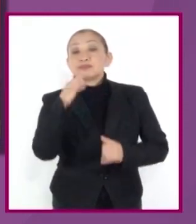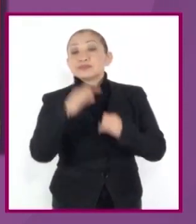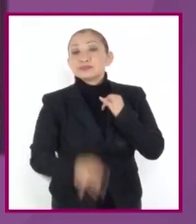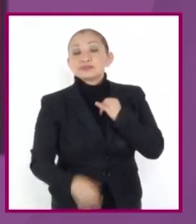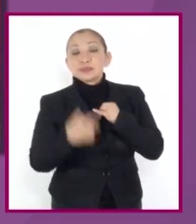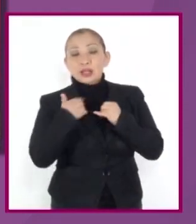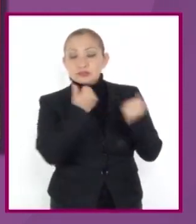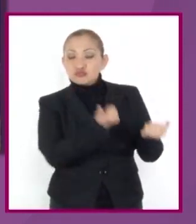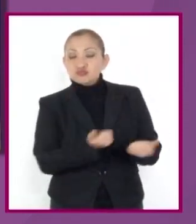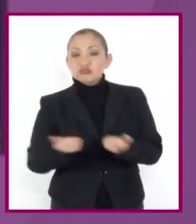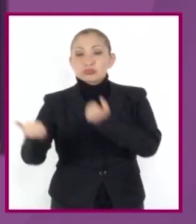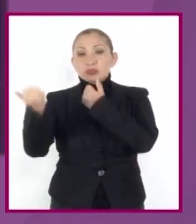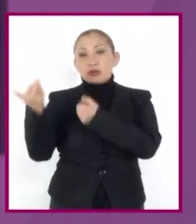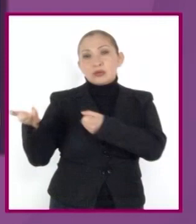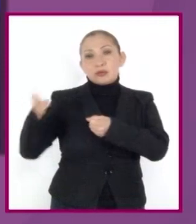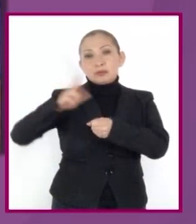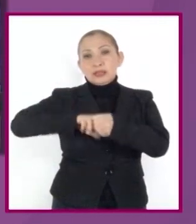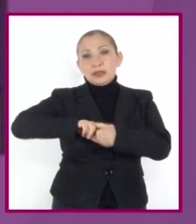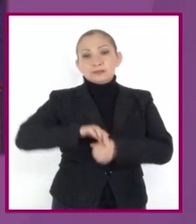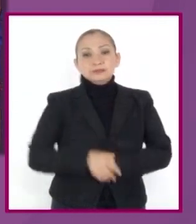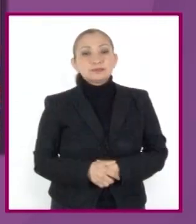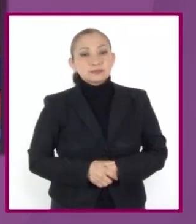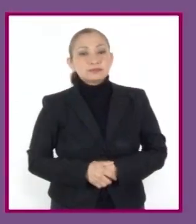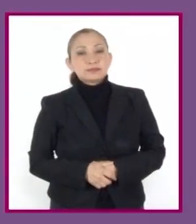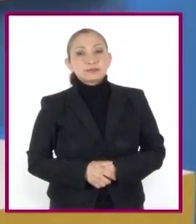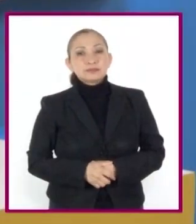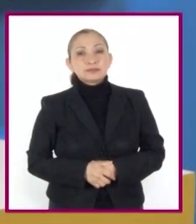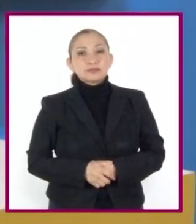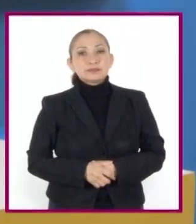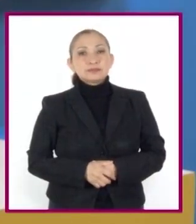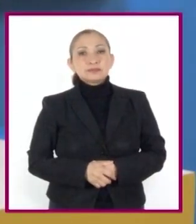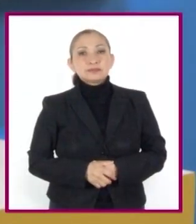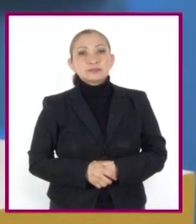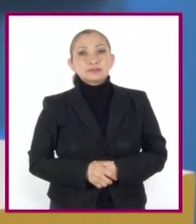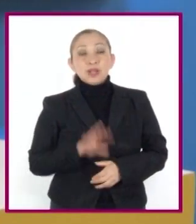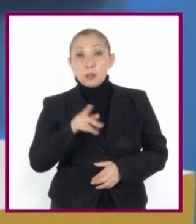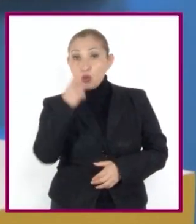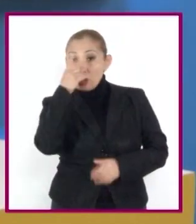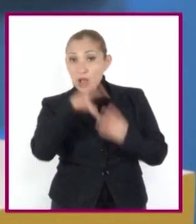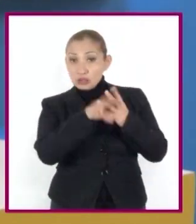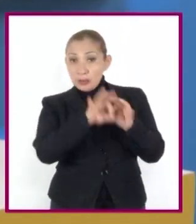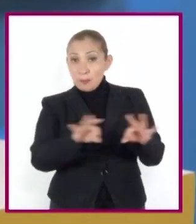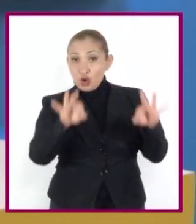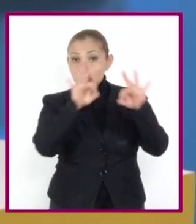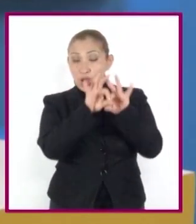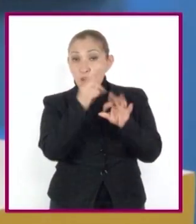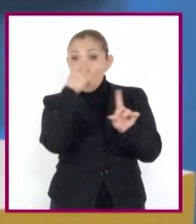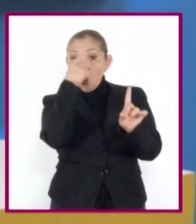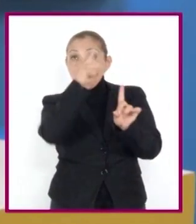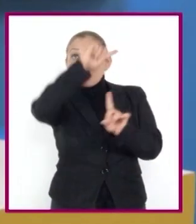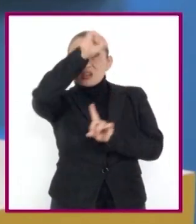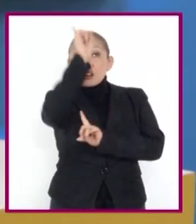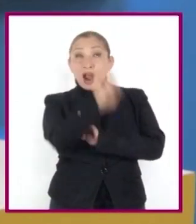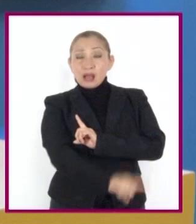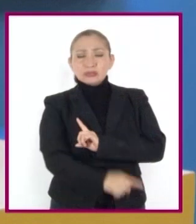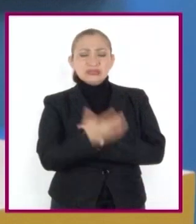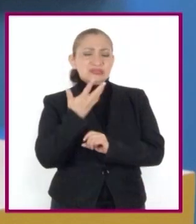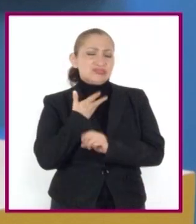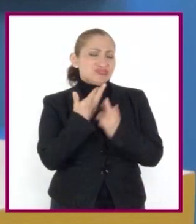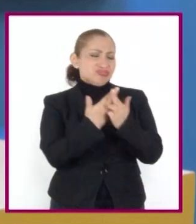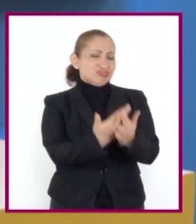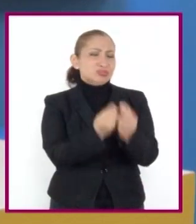la trasladará a un centro de salud. Como un dato interesante, un solo rayo tiene